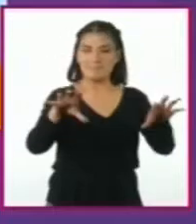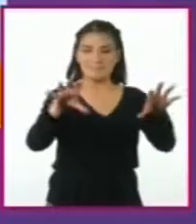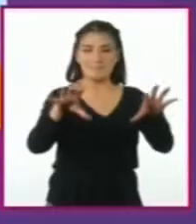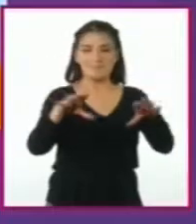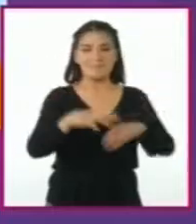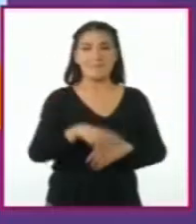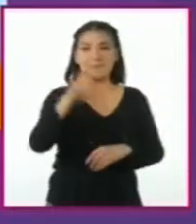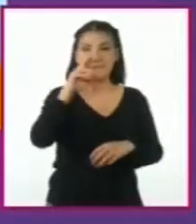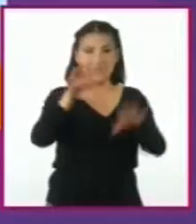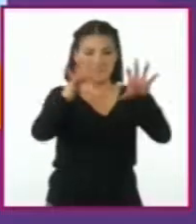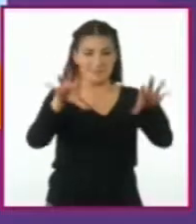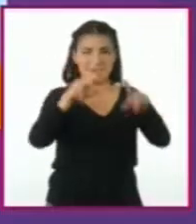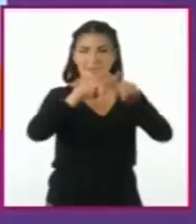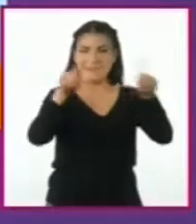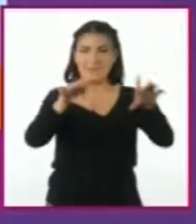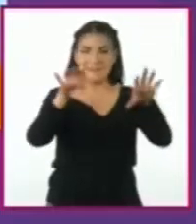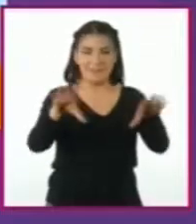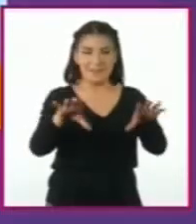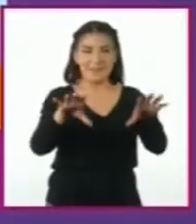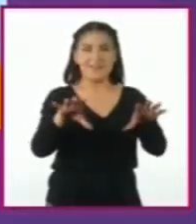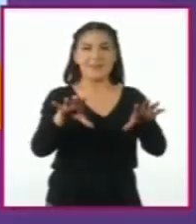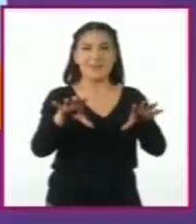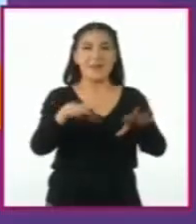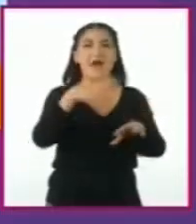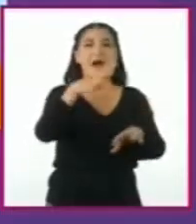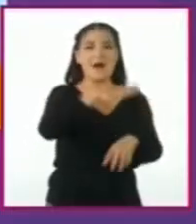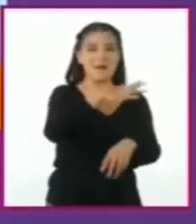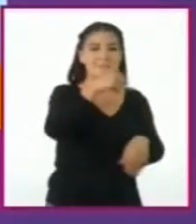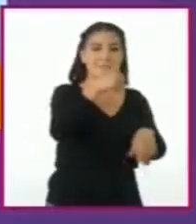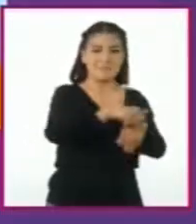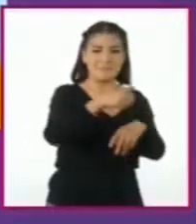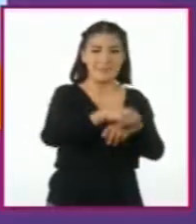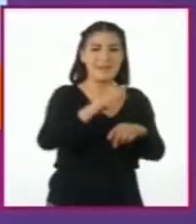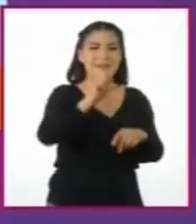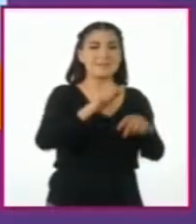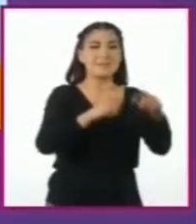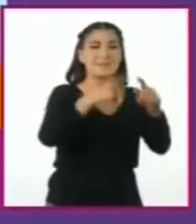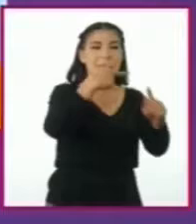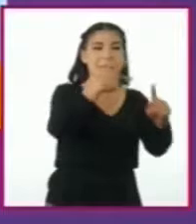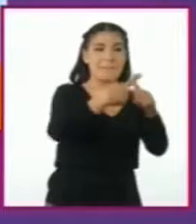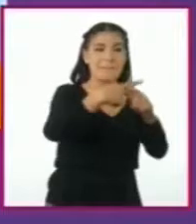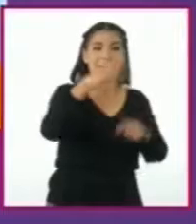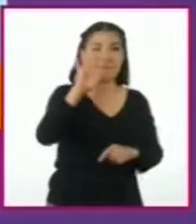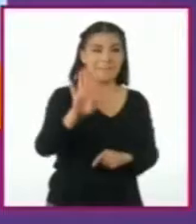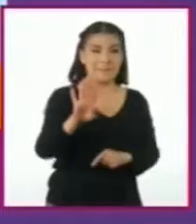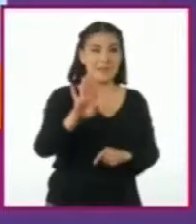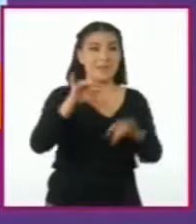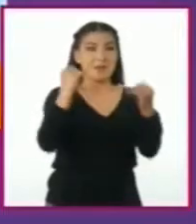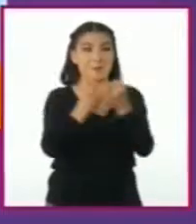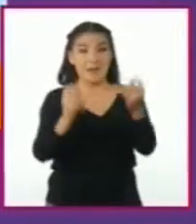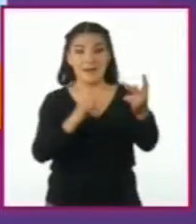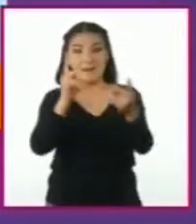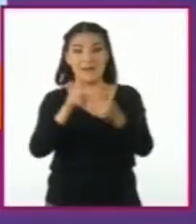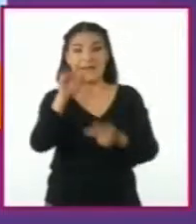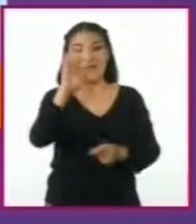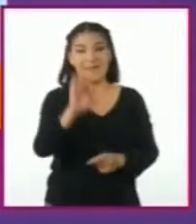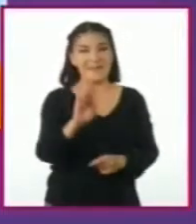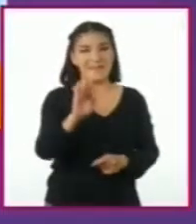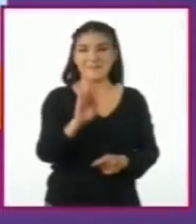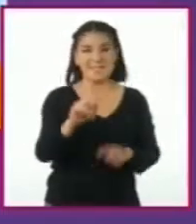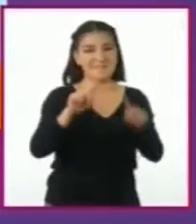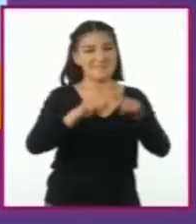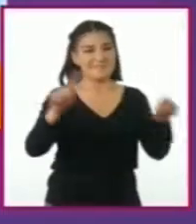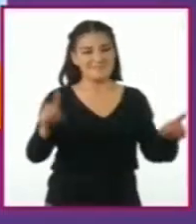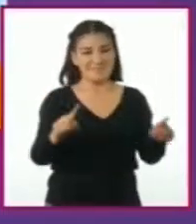ángulos. Claramente vemos que, por ejemplo, el ángulo B no es congruente al ángulo F. Y por lo tanto podemos decir